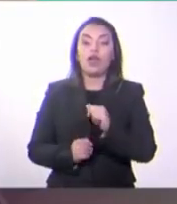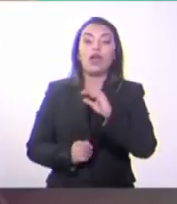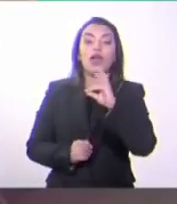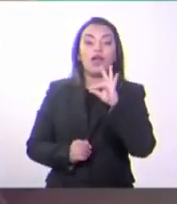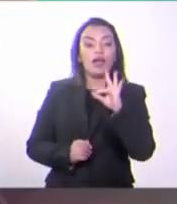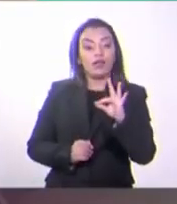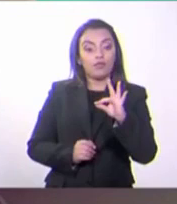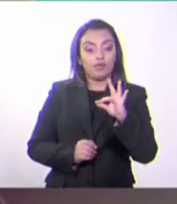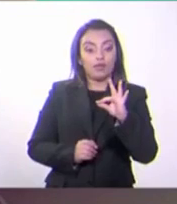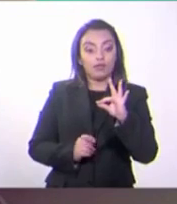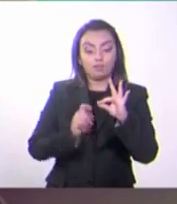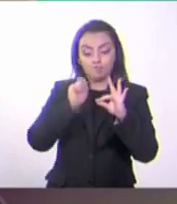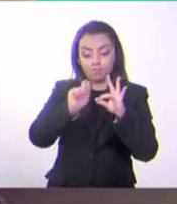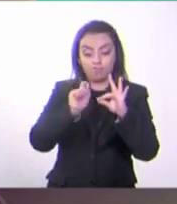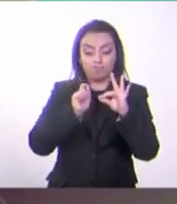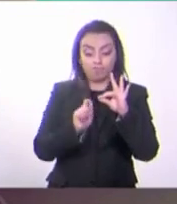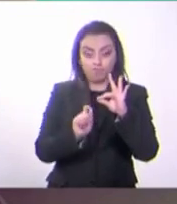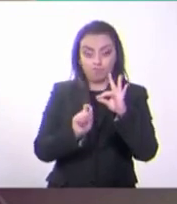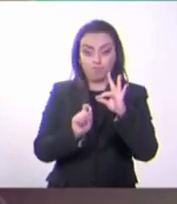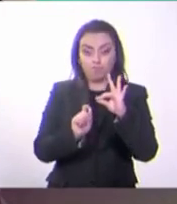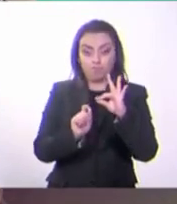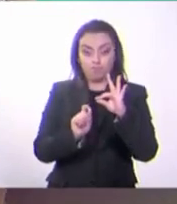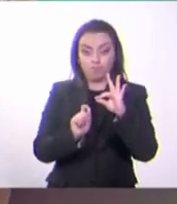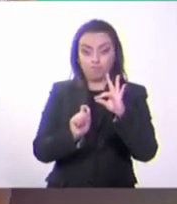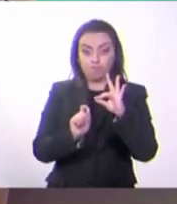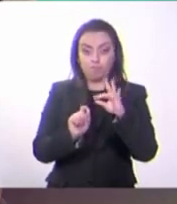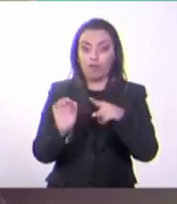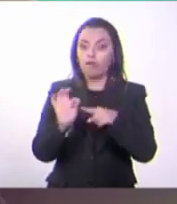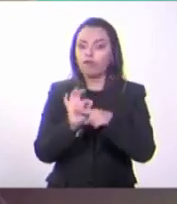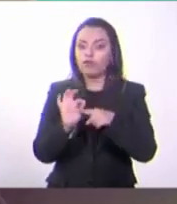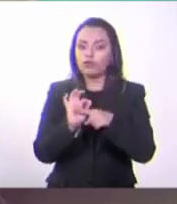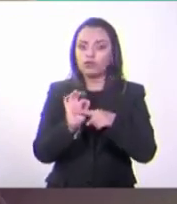puntos. Como es una función lineal,